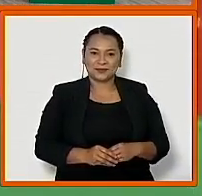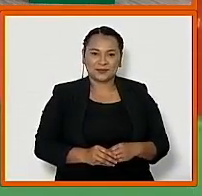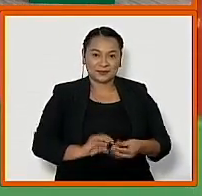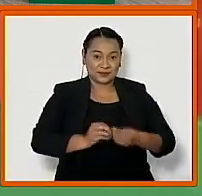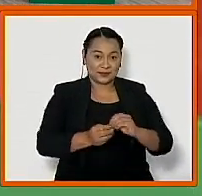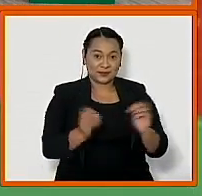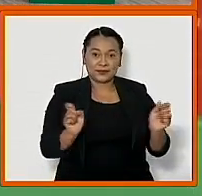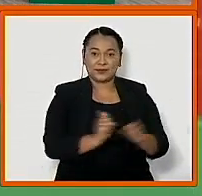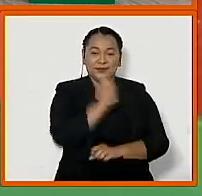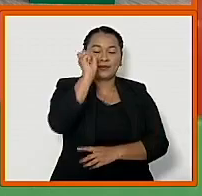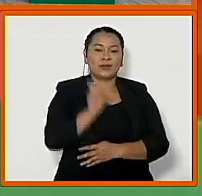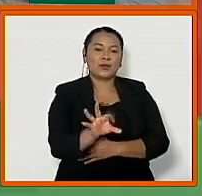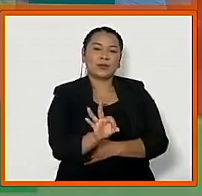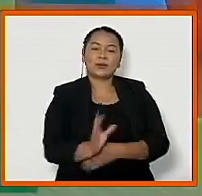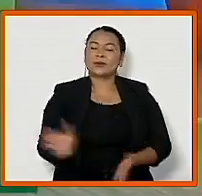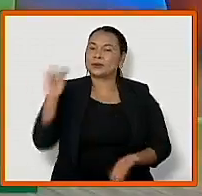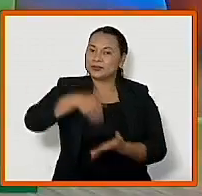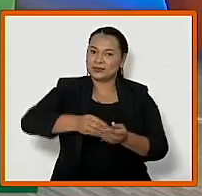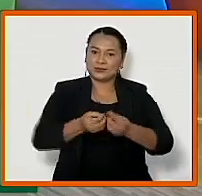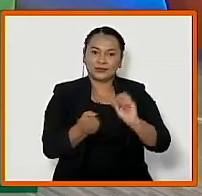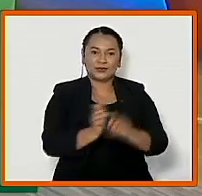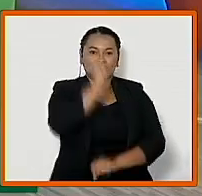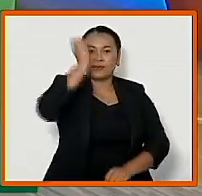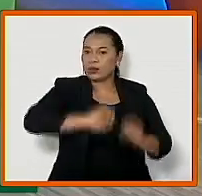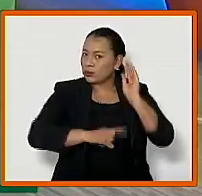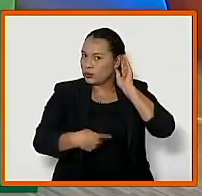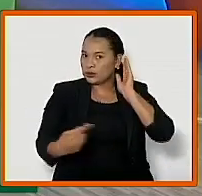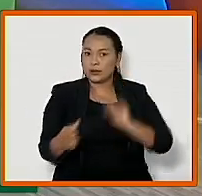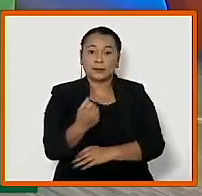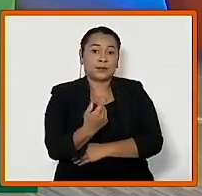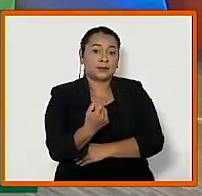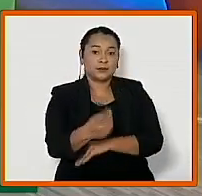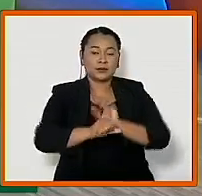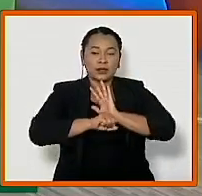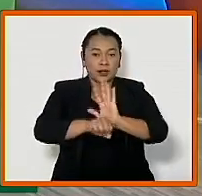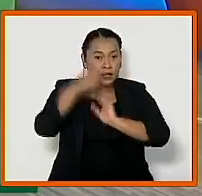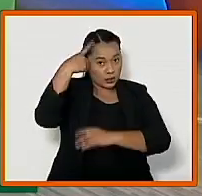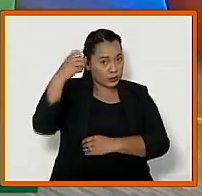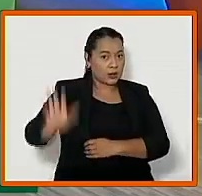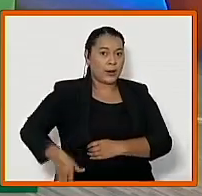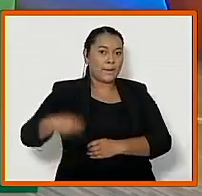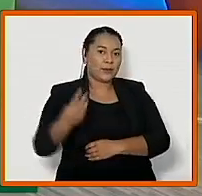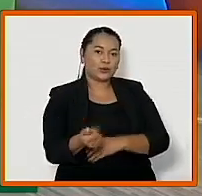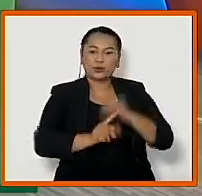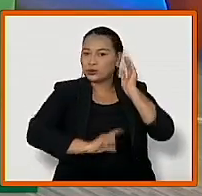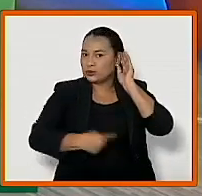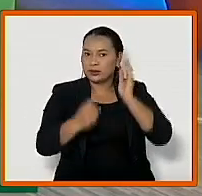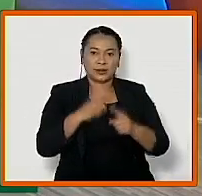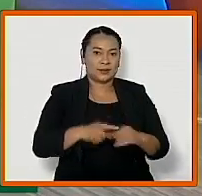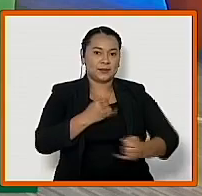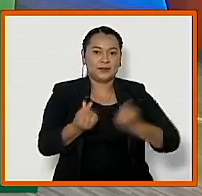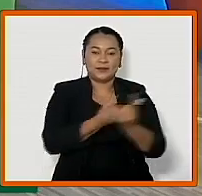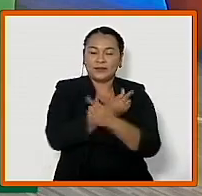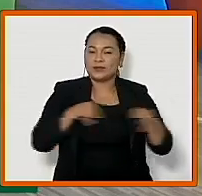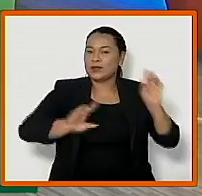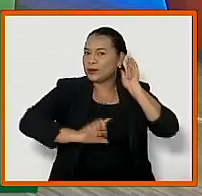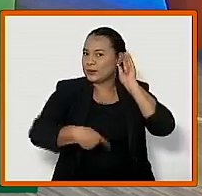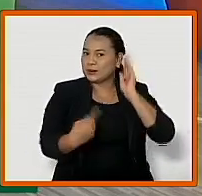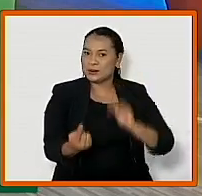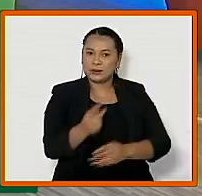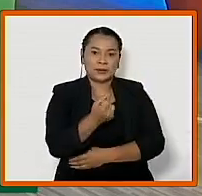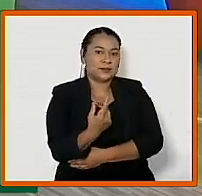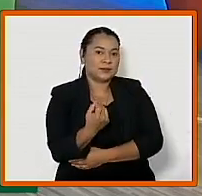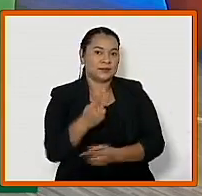Porque este es el 9, número favorecido para diaria 11, con su símbolo de sueños perro. Para MultiX, jugada gratis. Para más 1, 11 más